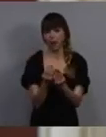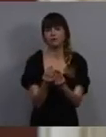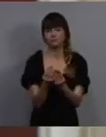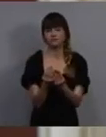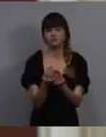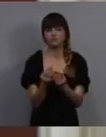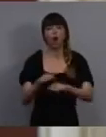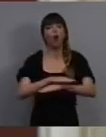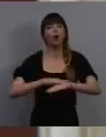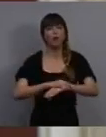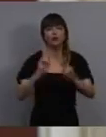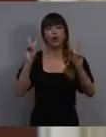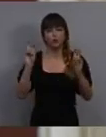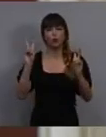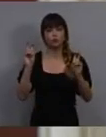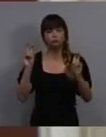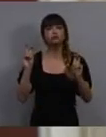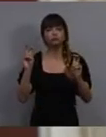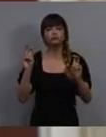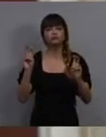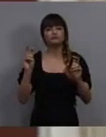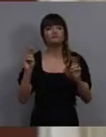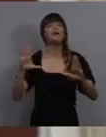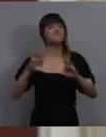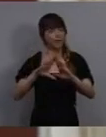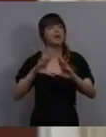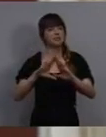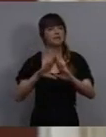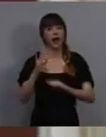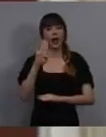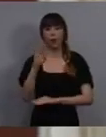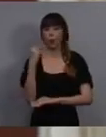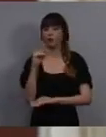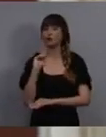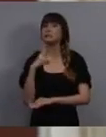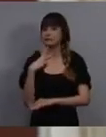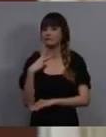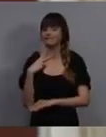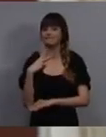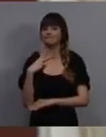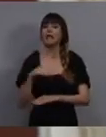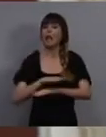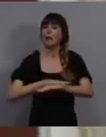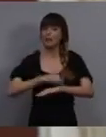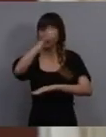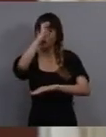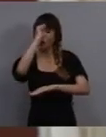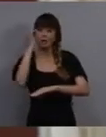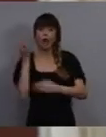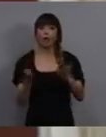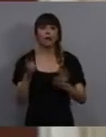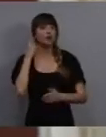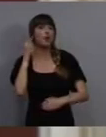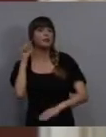el nuevo gobierno va a tener un marcado acento feminista con cuatro vicepresidentas y con más ministras que ministros será también Un